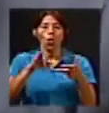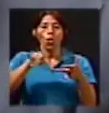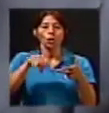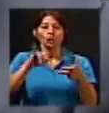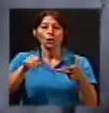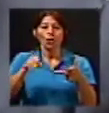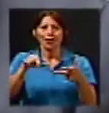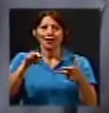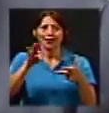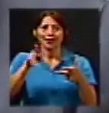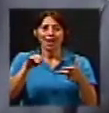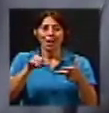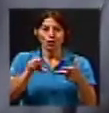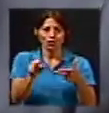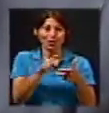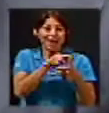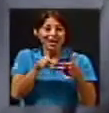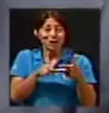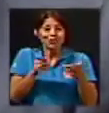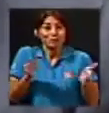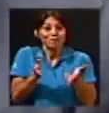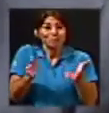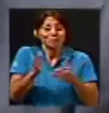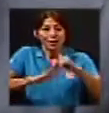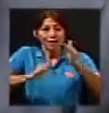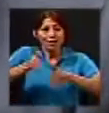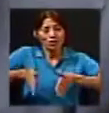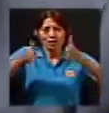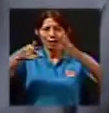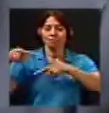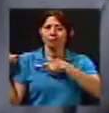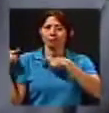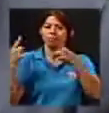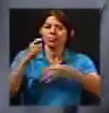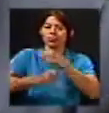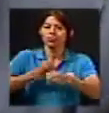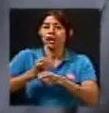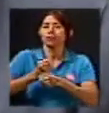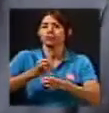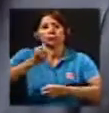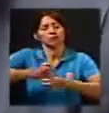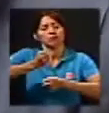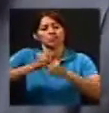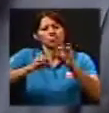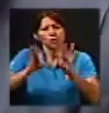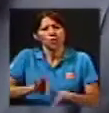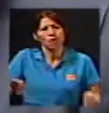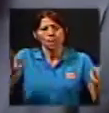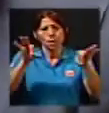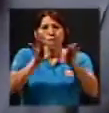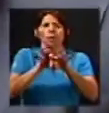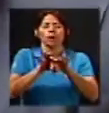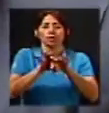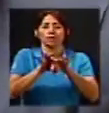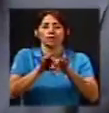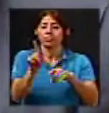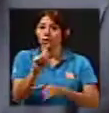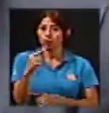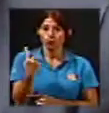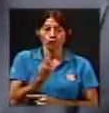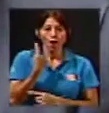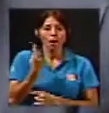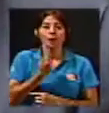facultad a lo largo de todos estos años tuvo un desempeño importante. Y lo que es más aún, no solamente